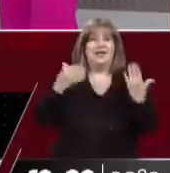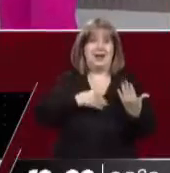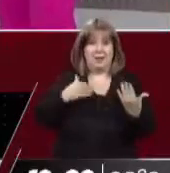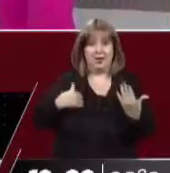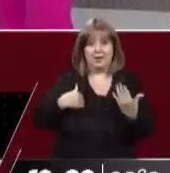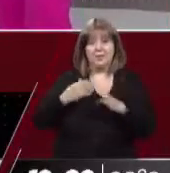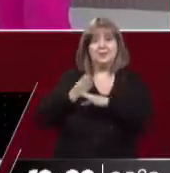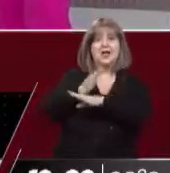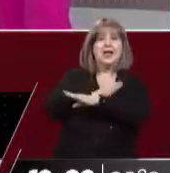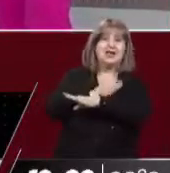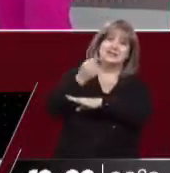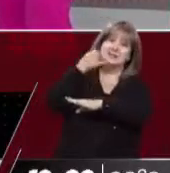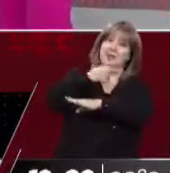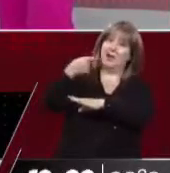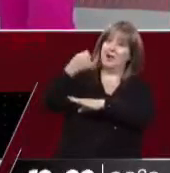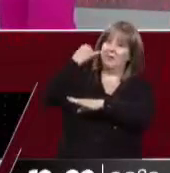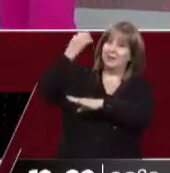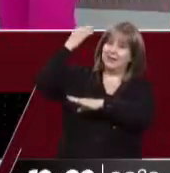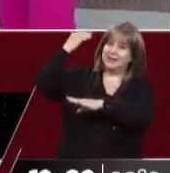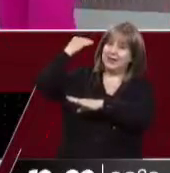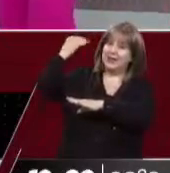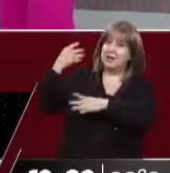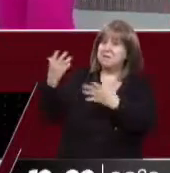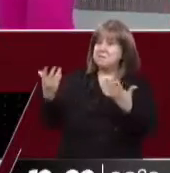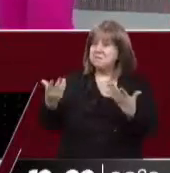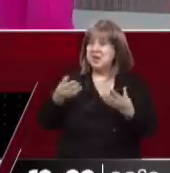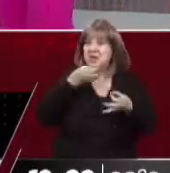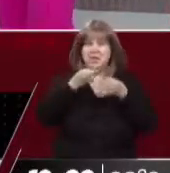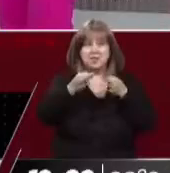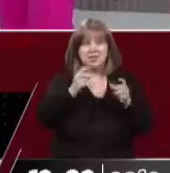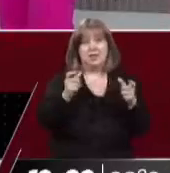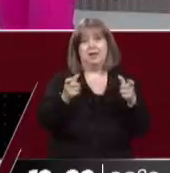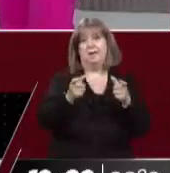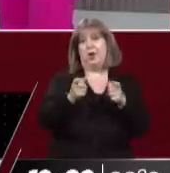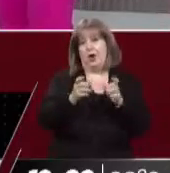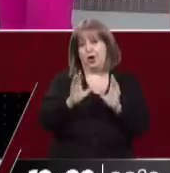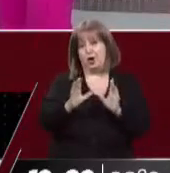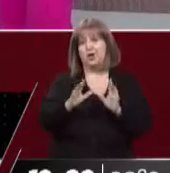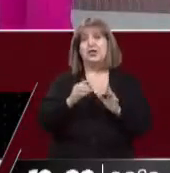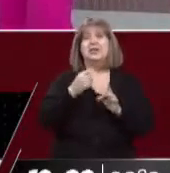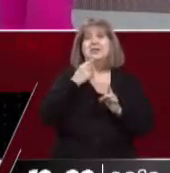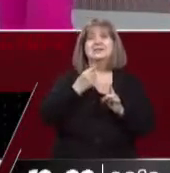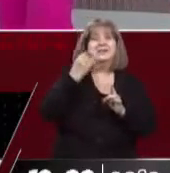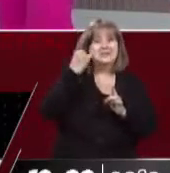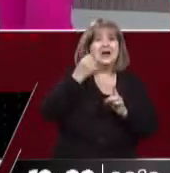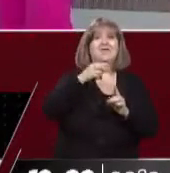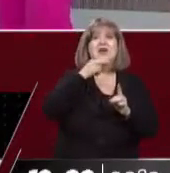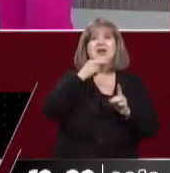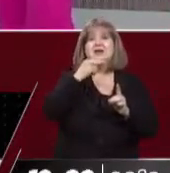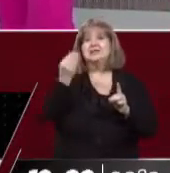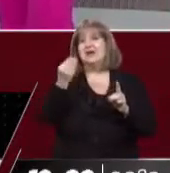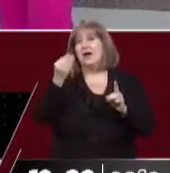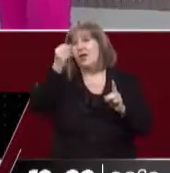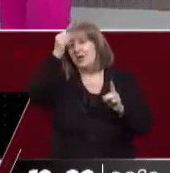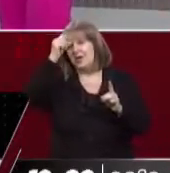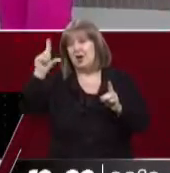semana pasado, según también lo que pudimos relevar, no hubo demasiadas ventas, a pesar de que fue un fin de semana largo y que hubo demasiados turistas, no